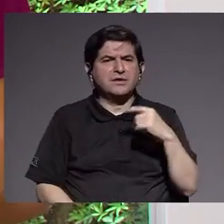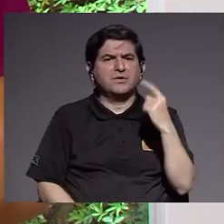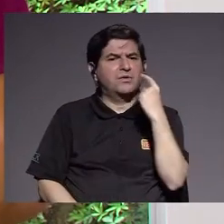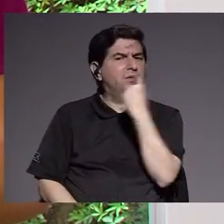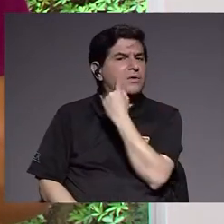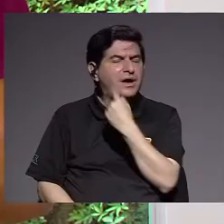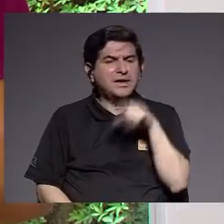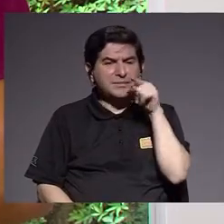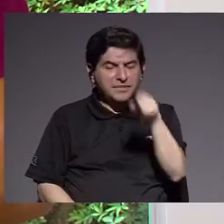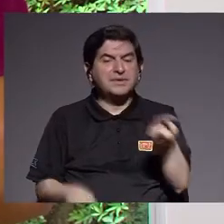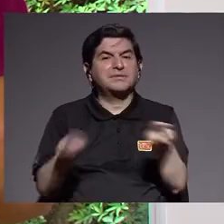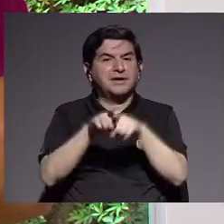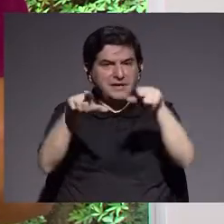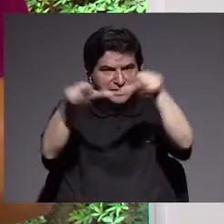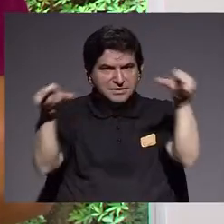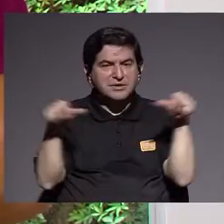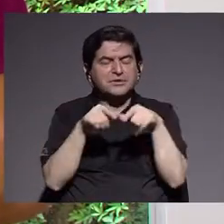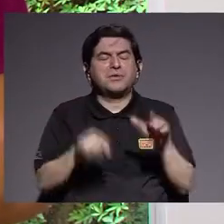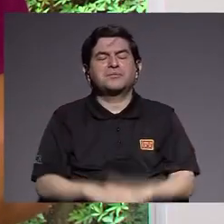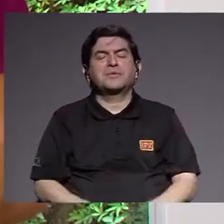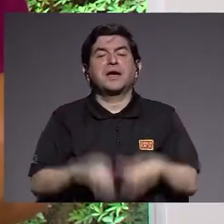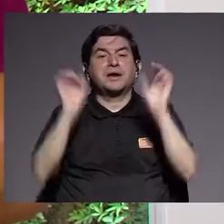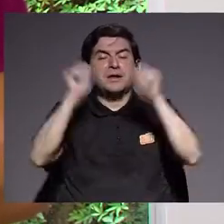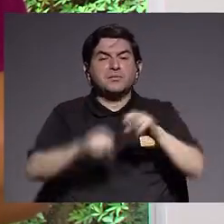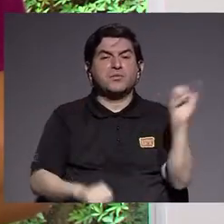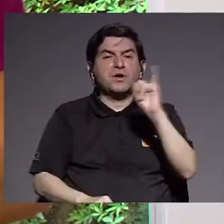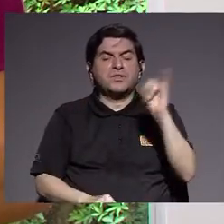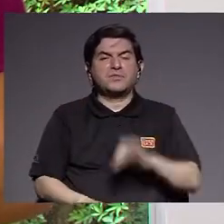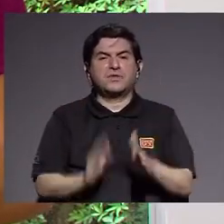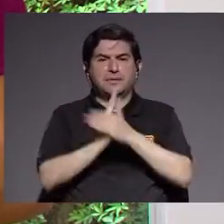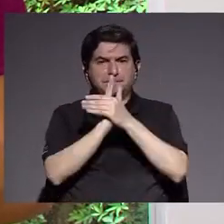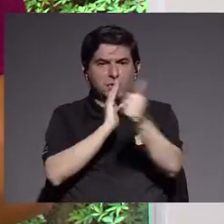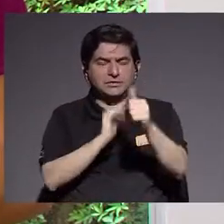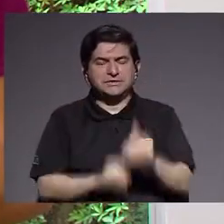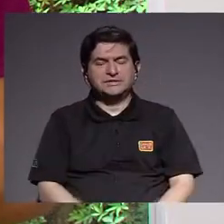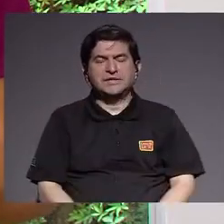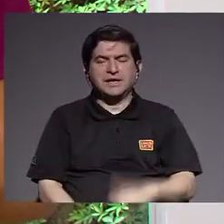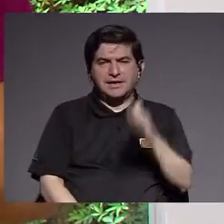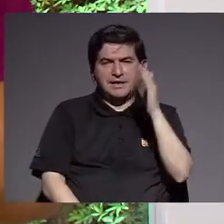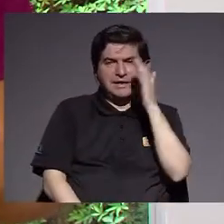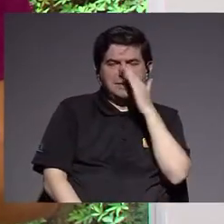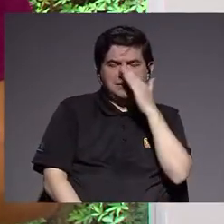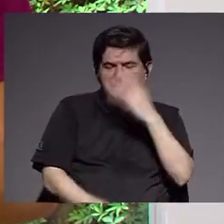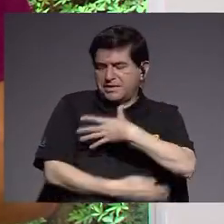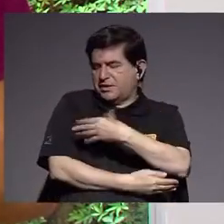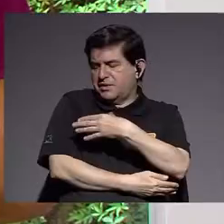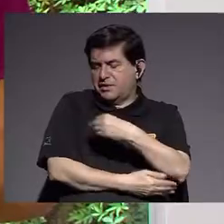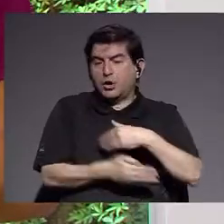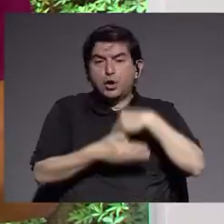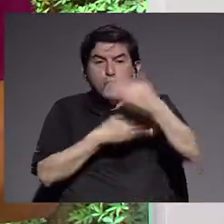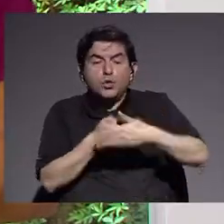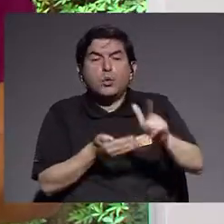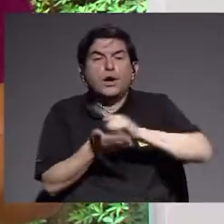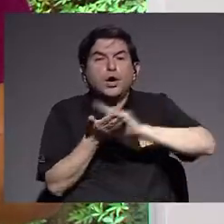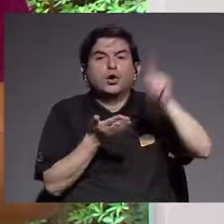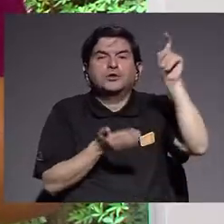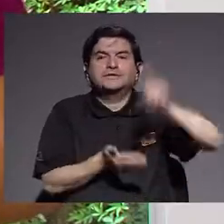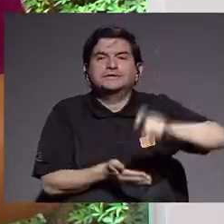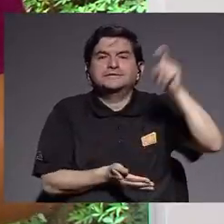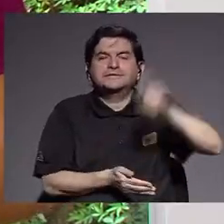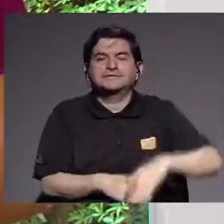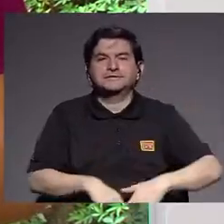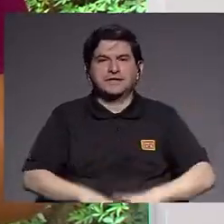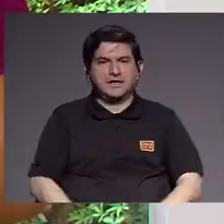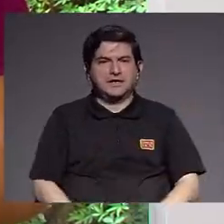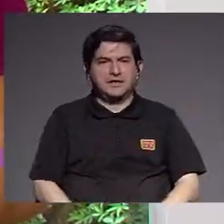son igual de ellos absorben son un foco infeccioso y potencia si no lo limpiamos después de que la mamá de pecho al bebé va a quedar todo de verdad todos